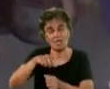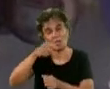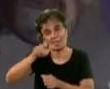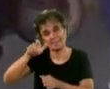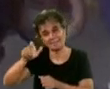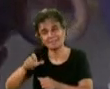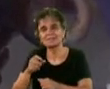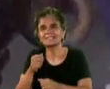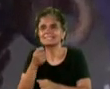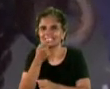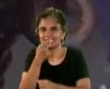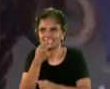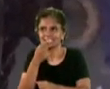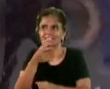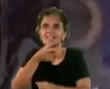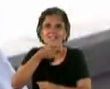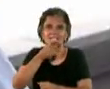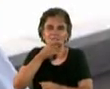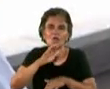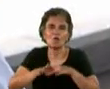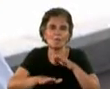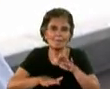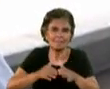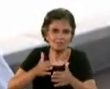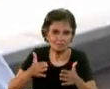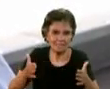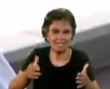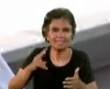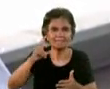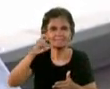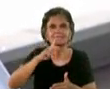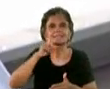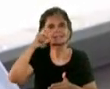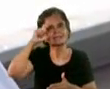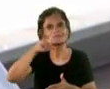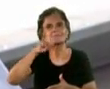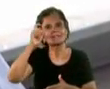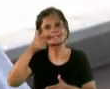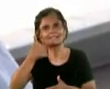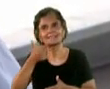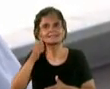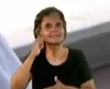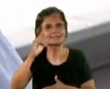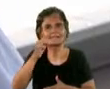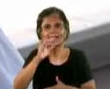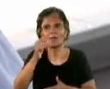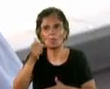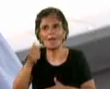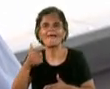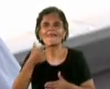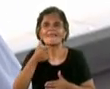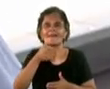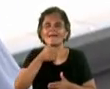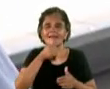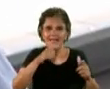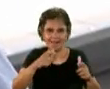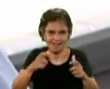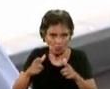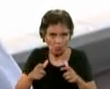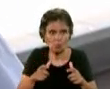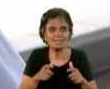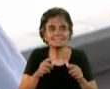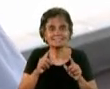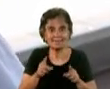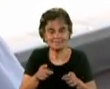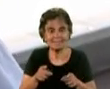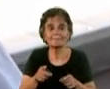que nos proveen, como es la toma, Paso Grande, las vertientes, las aguadas, las lagunas, y tenemos un